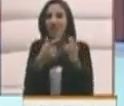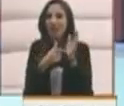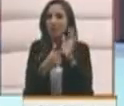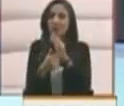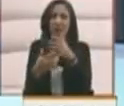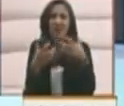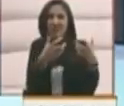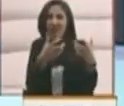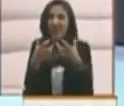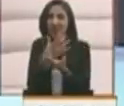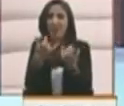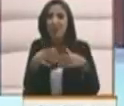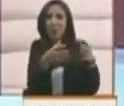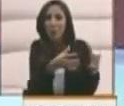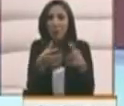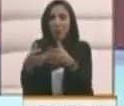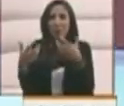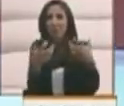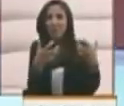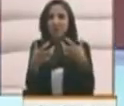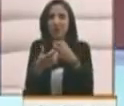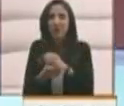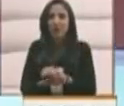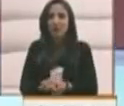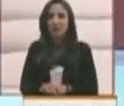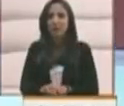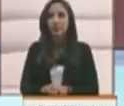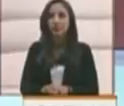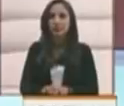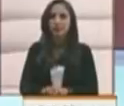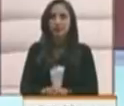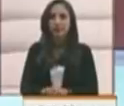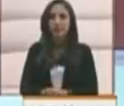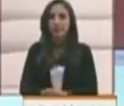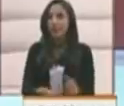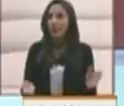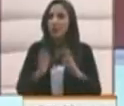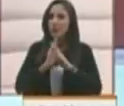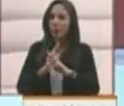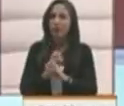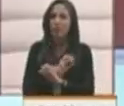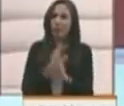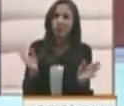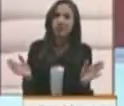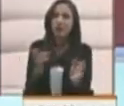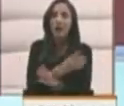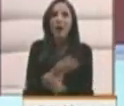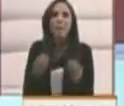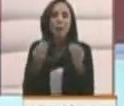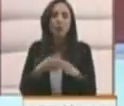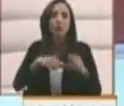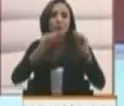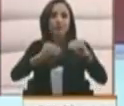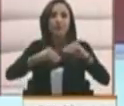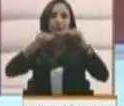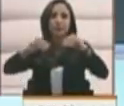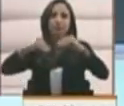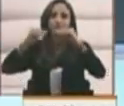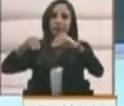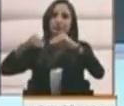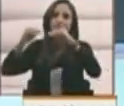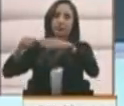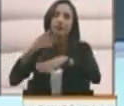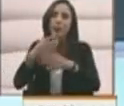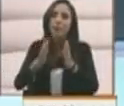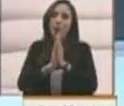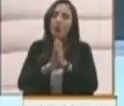guerreristas. Es decir, después de tantos años de insistir nosotros con